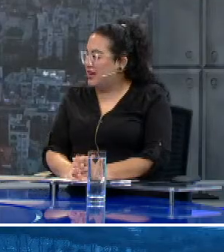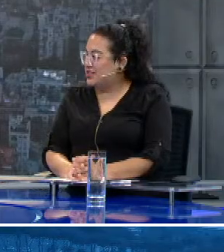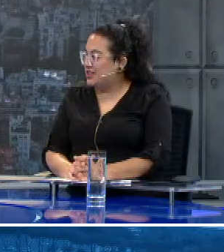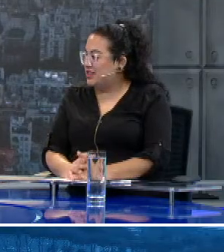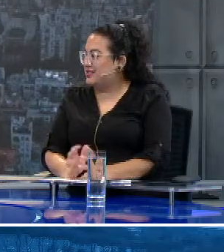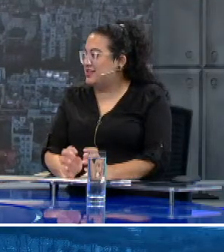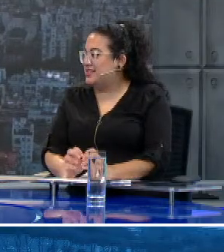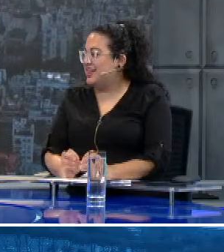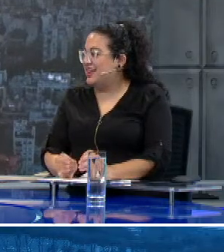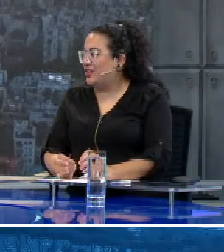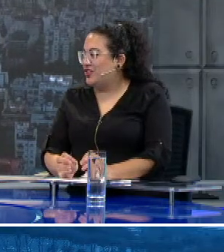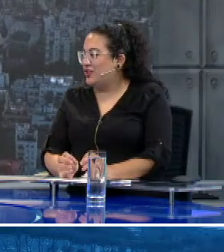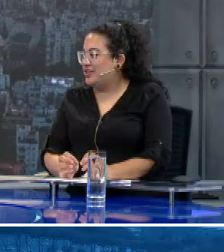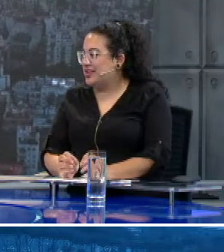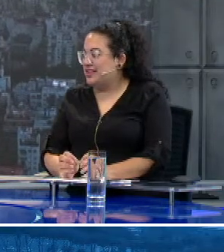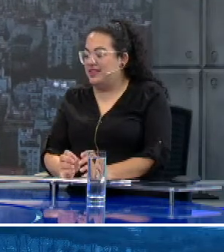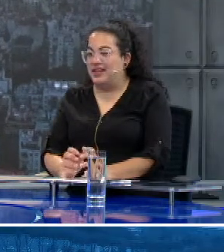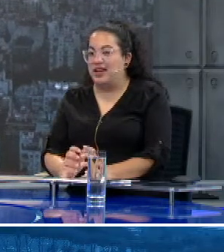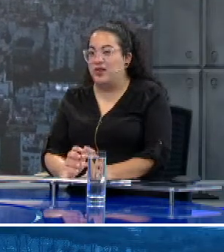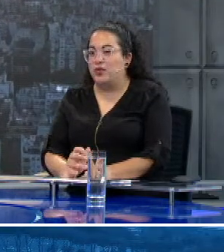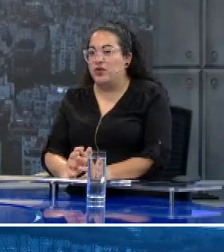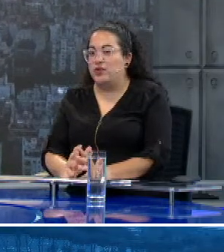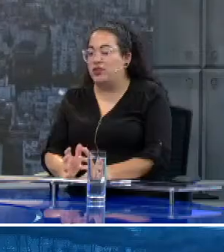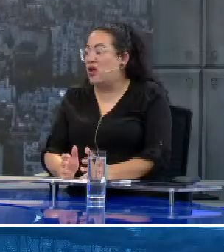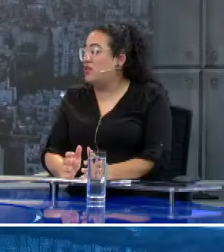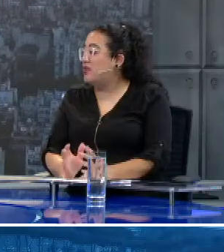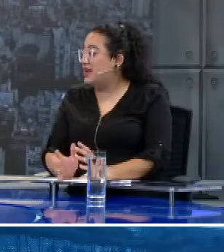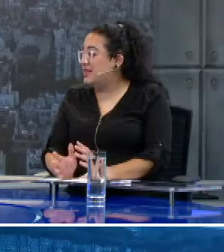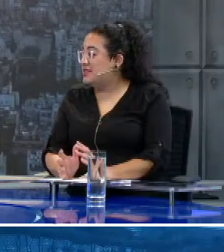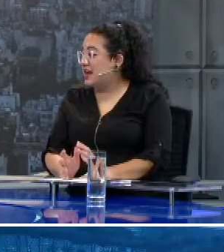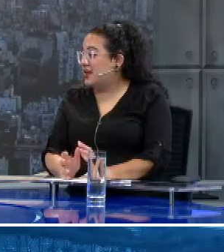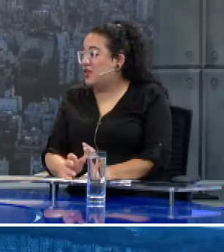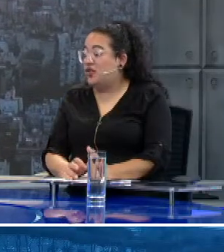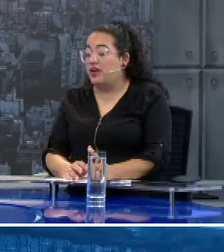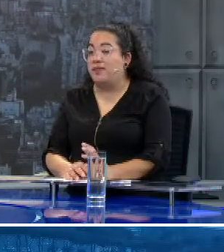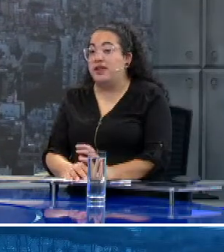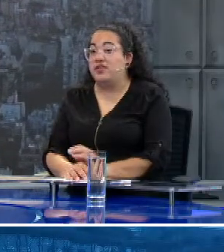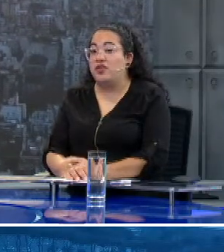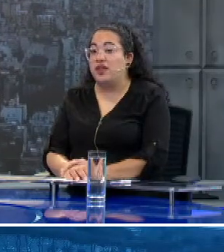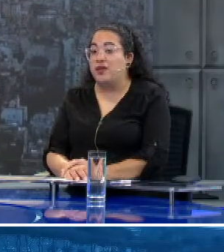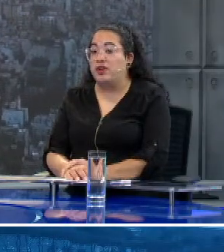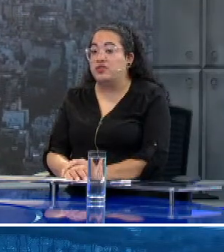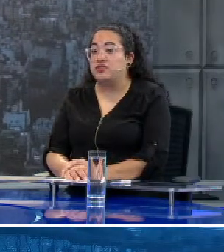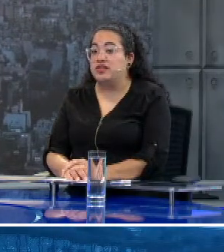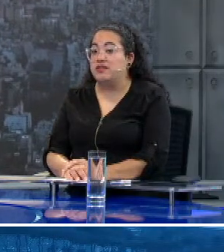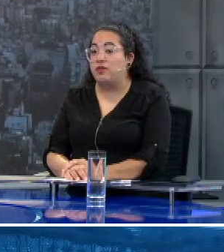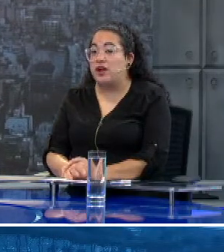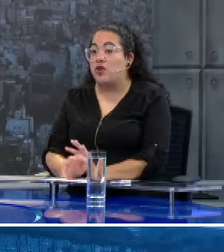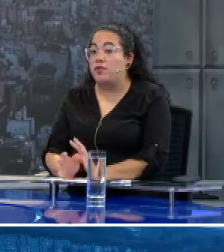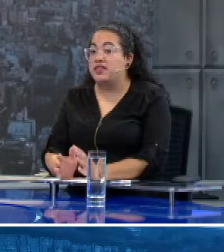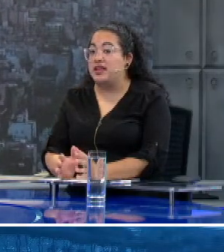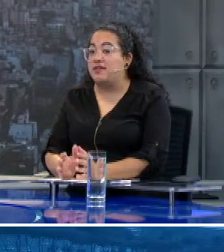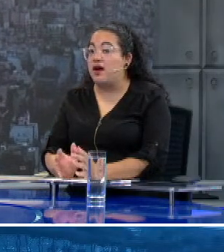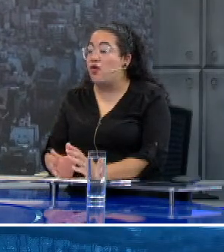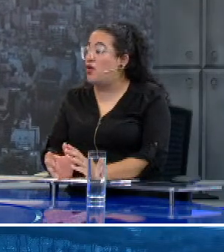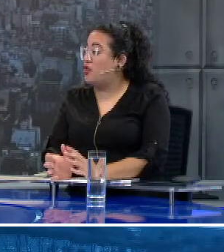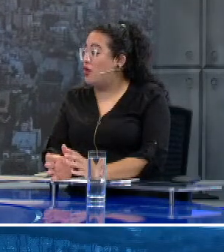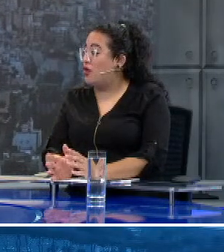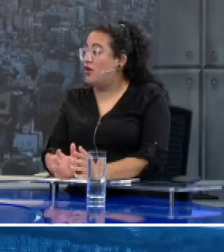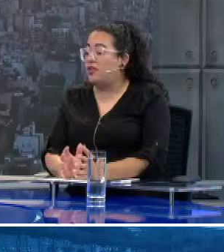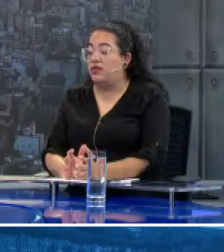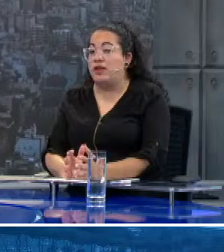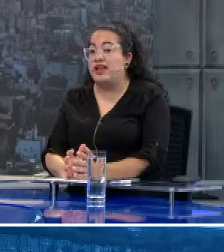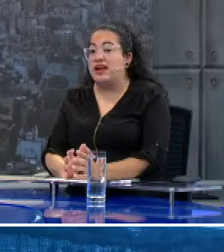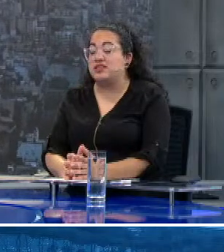que ayer quizás sí generó controversia entre algunos diputados, diferencias, ¿no? Respecto de, bueno, si iba una comitiva o